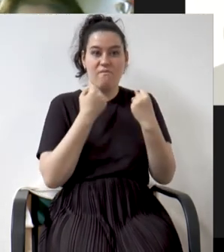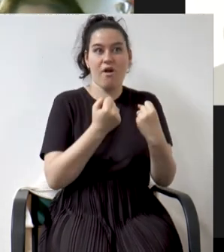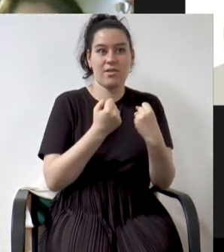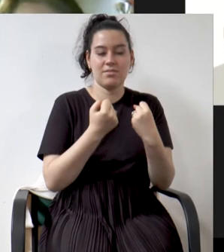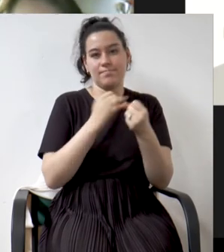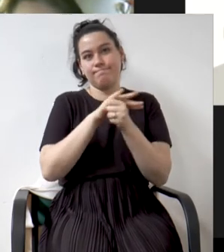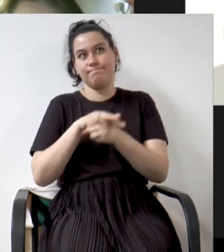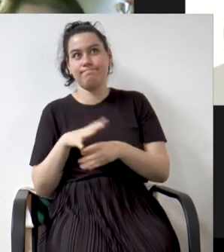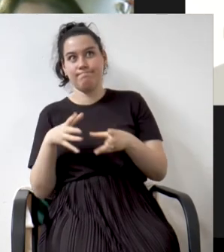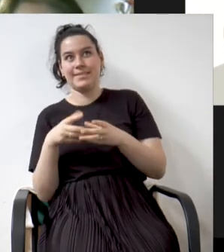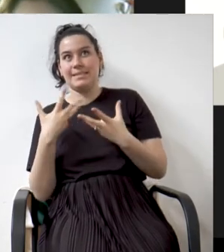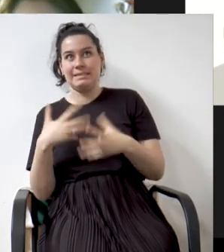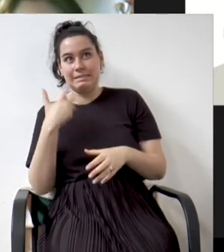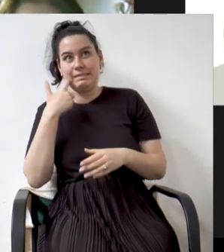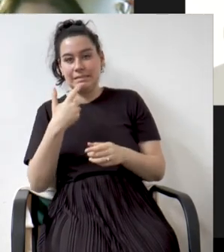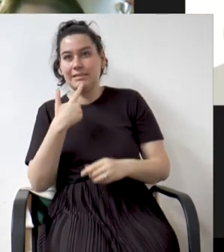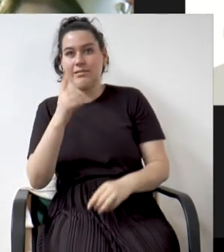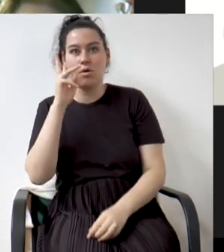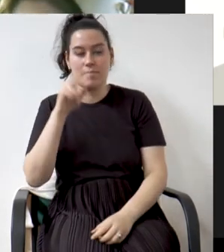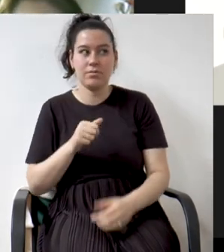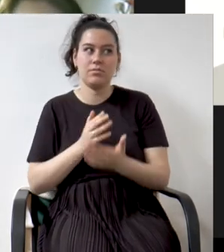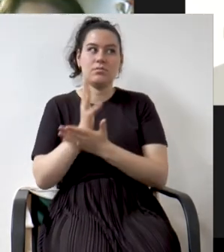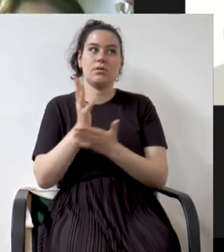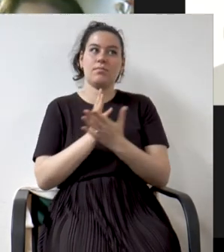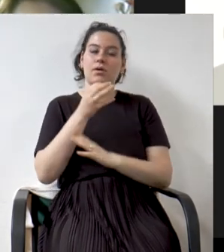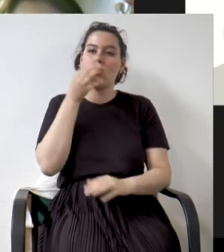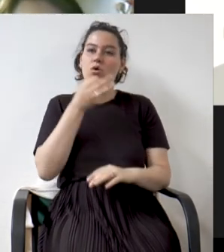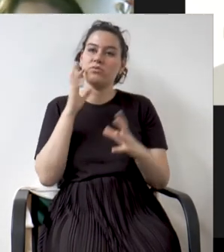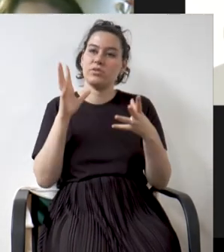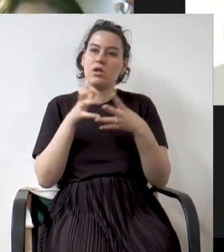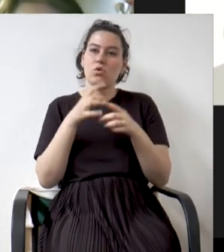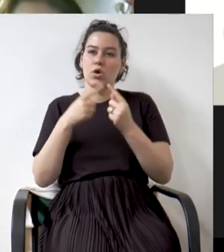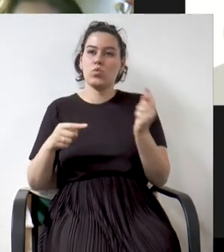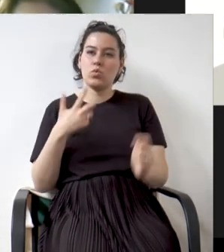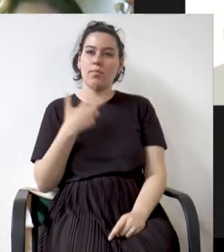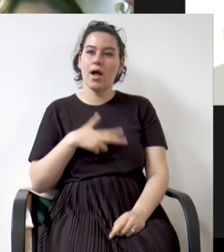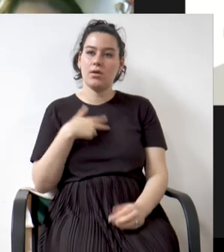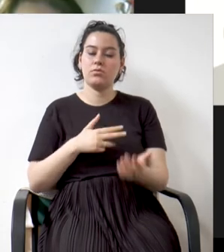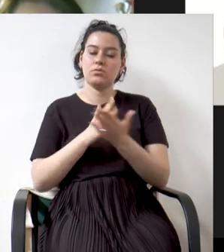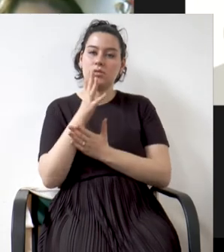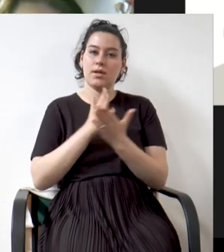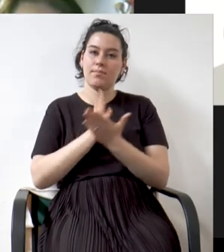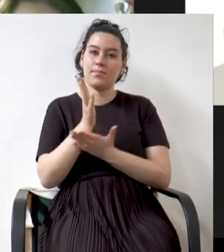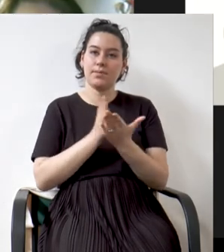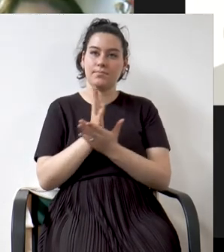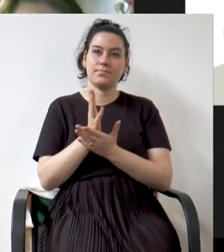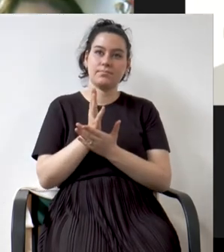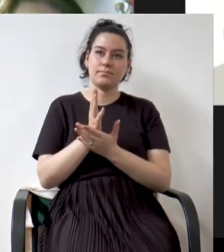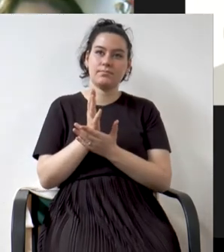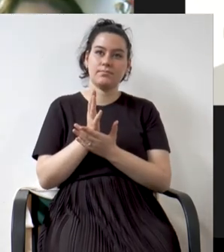así. Y esas discusiones siempre están dadas así en el Consejo Directivo Central. Eso siempre sobrevuela en el Consejo Directivo